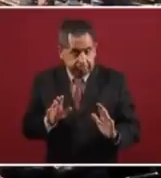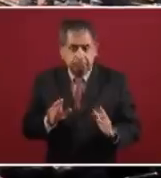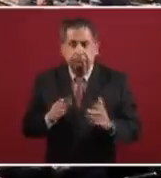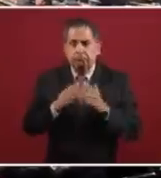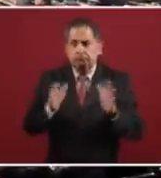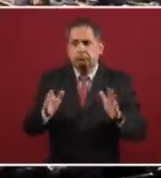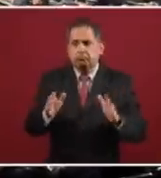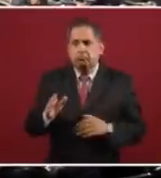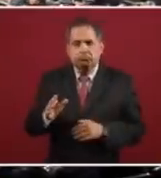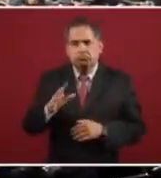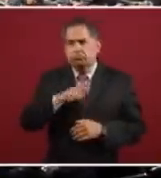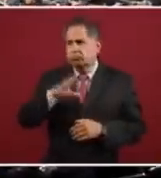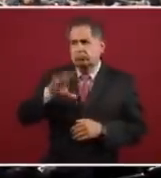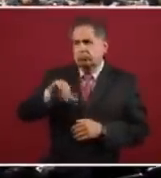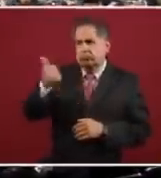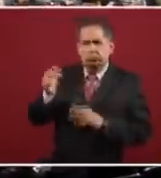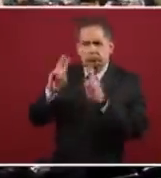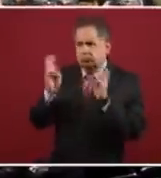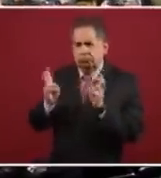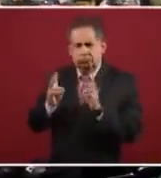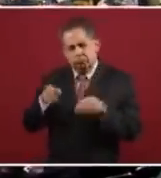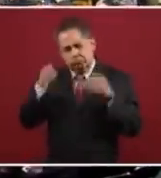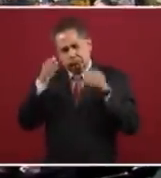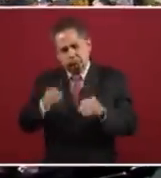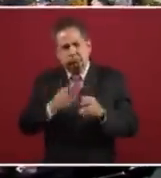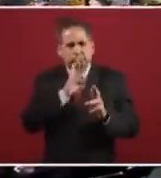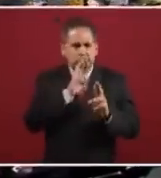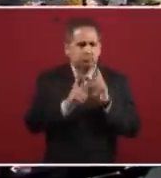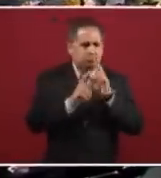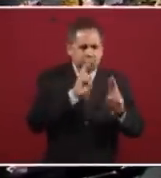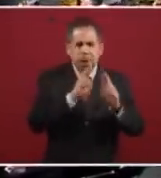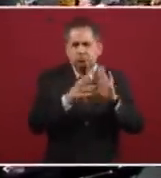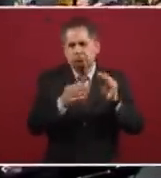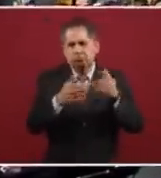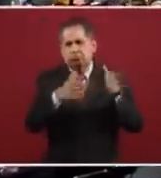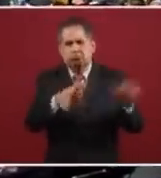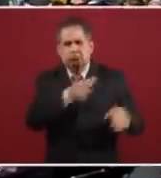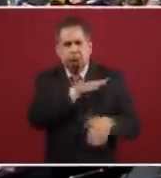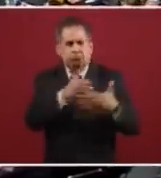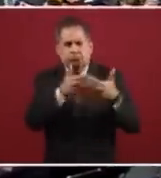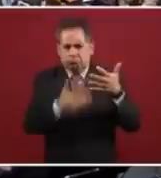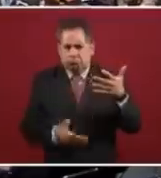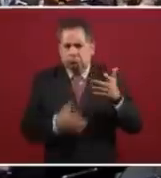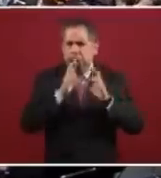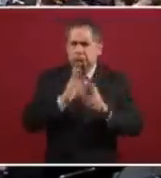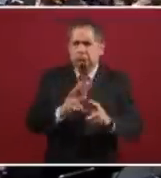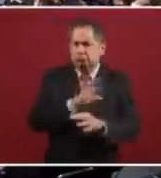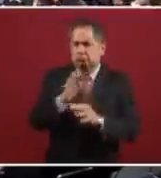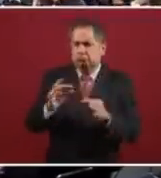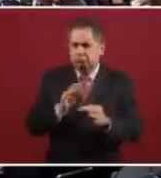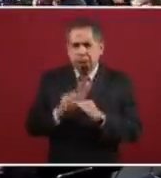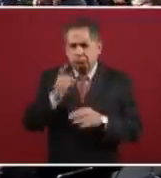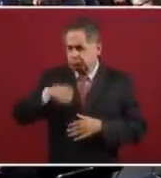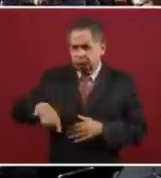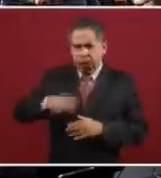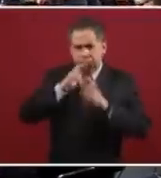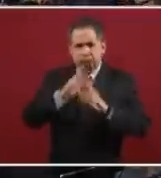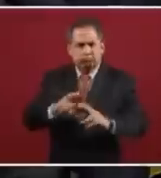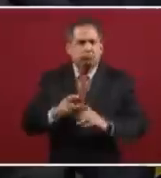abrimos, no hay otro tema más que contestar preguntas generales y responderlas de parte